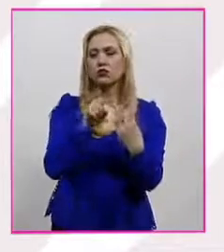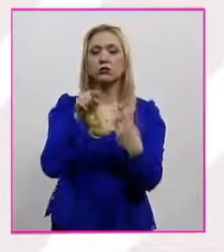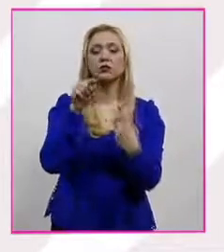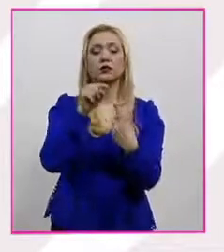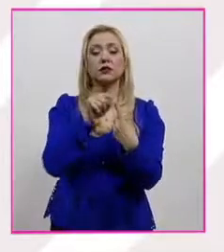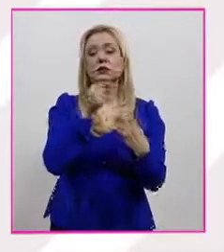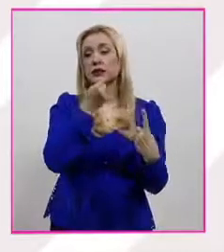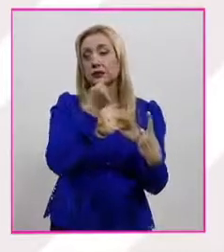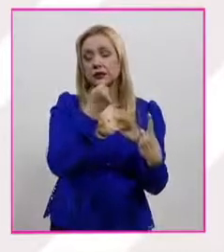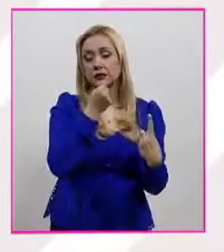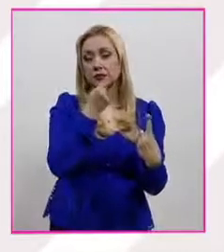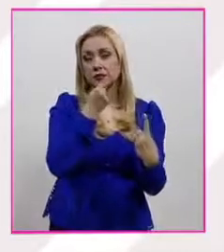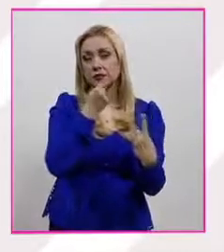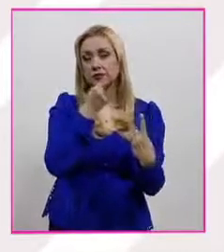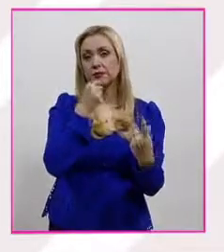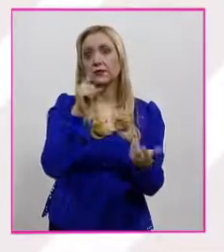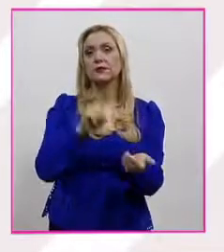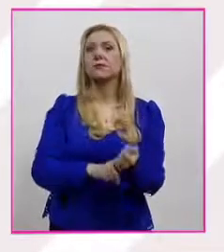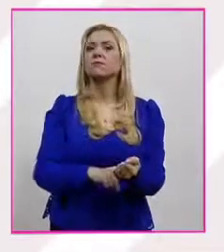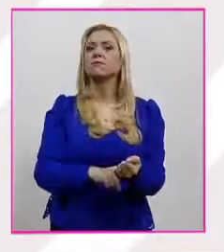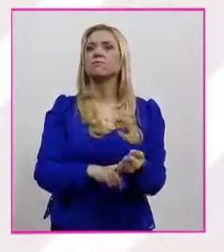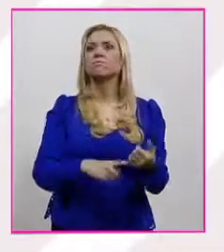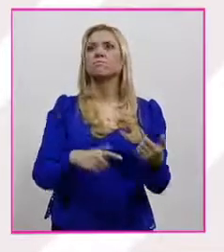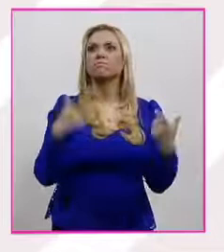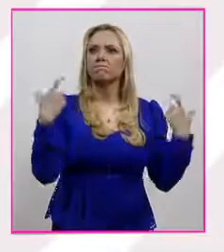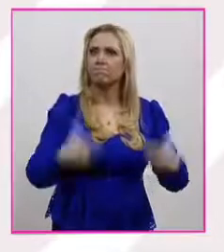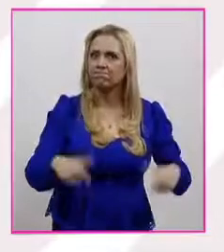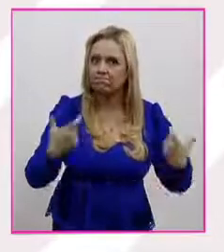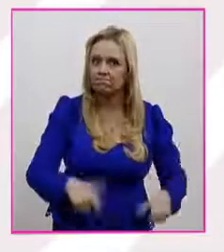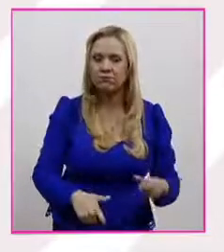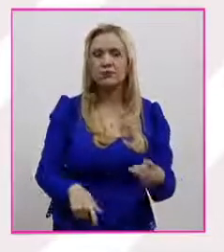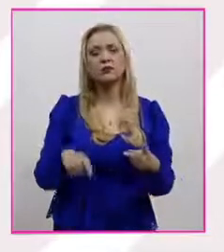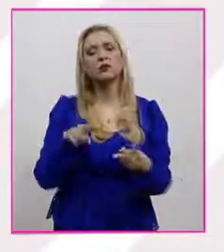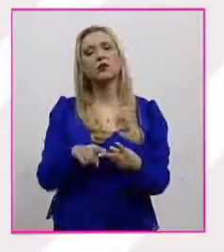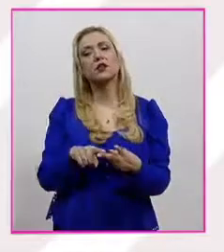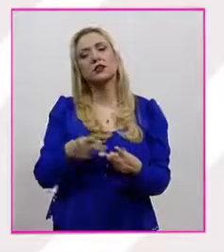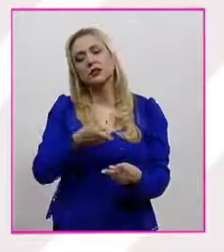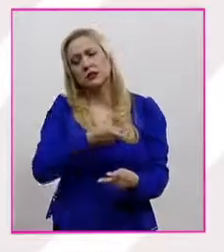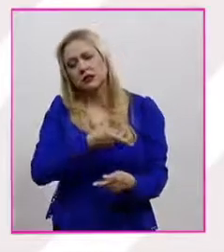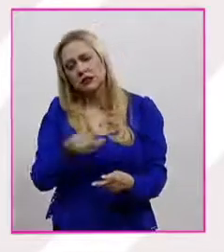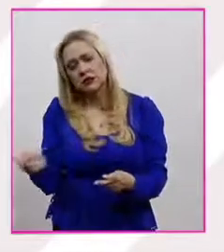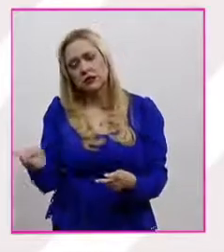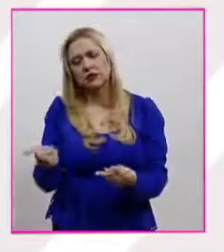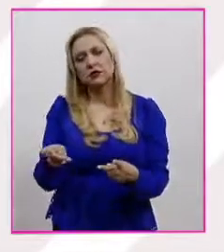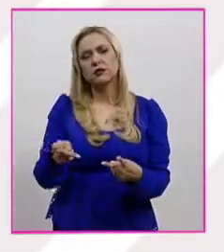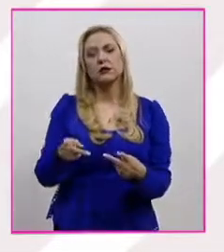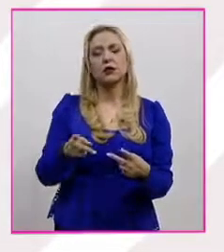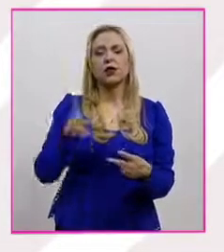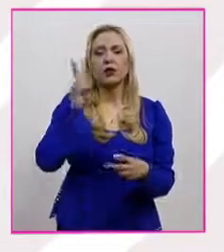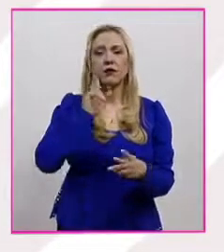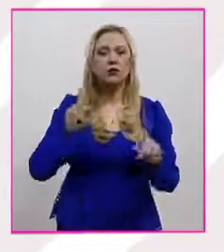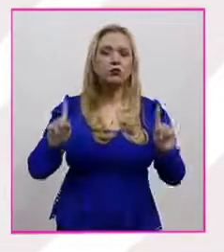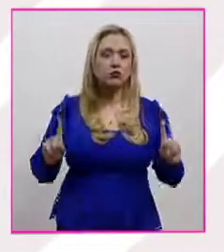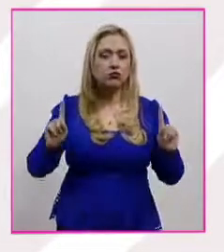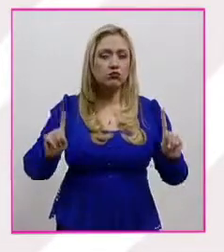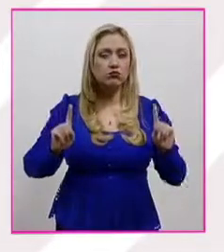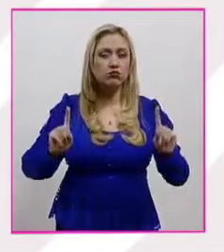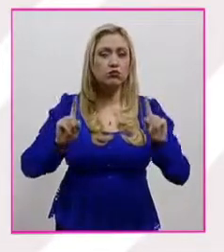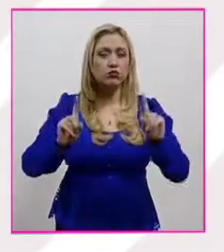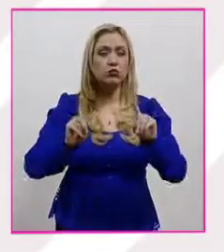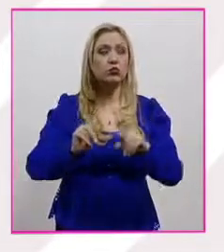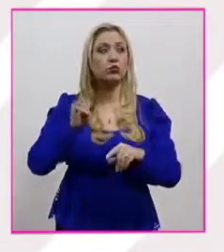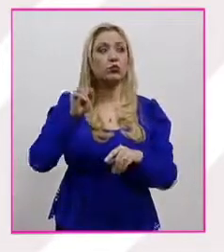uno, pues tenía todos los privilegios y el otro no. Y entonces al final te decía, pues es que, o sea, no es un tema de